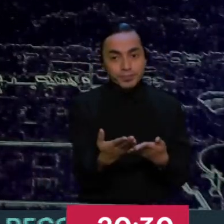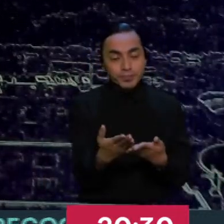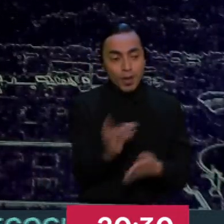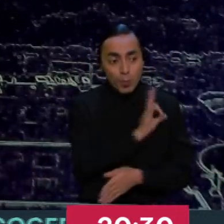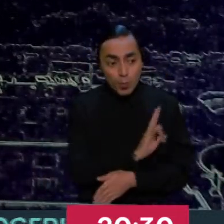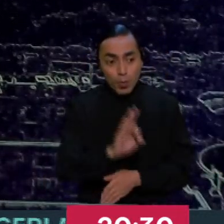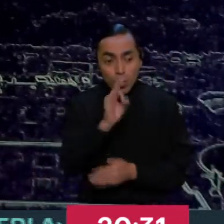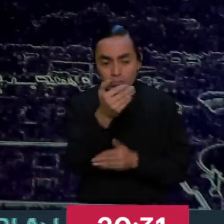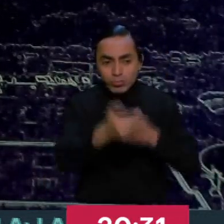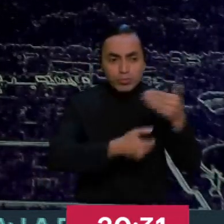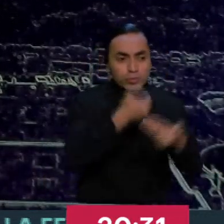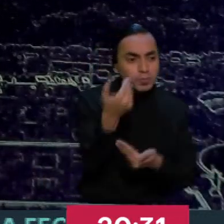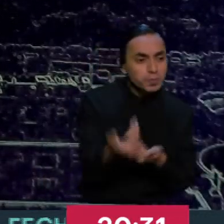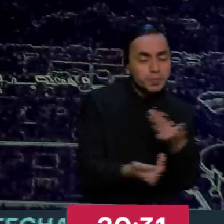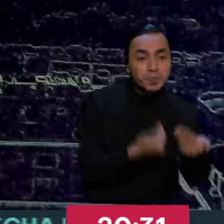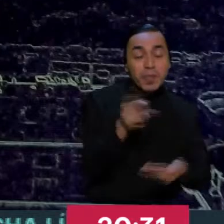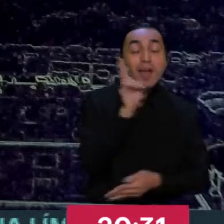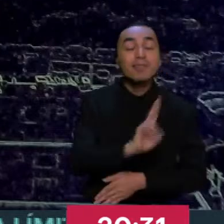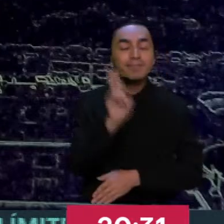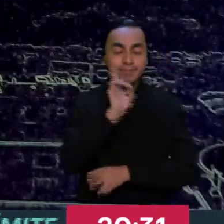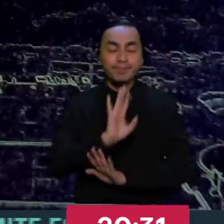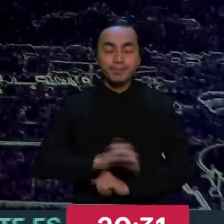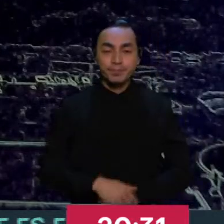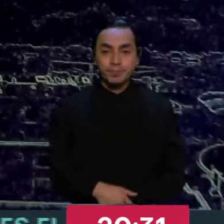poder avanzar. Es